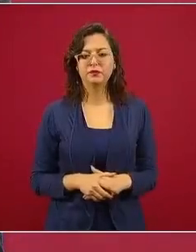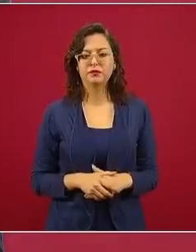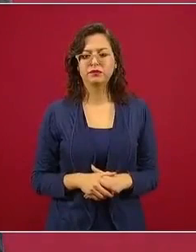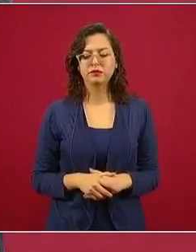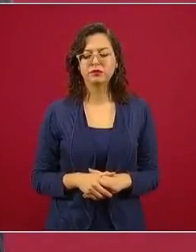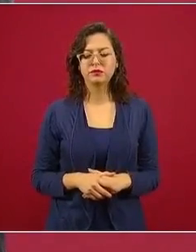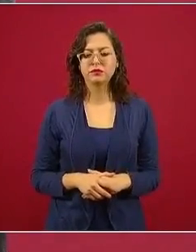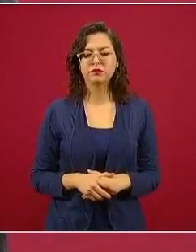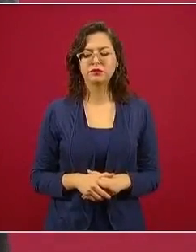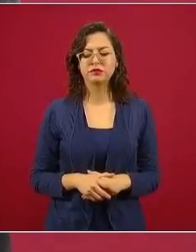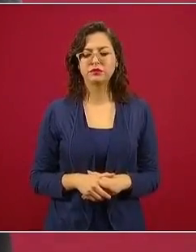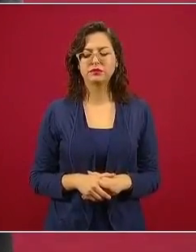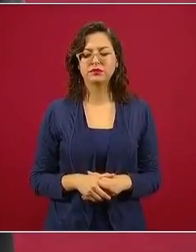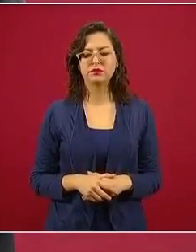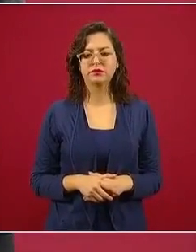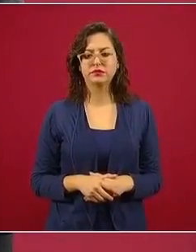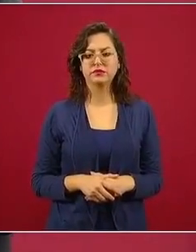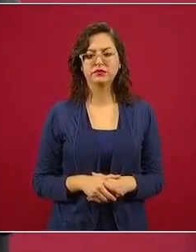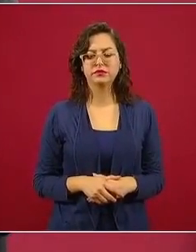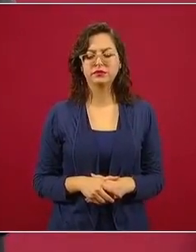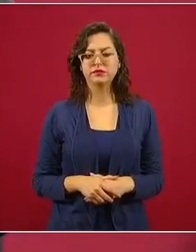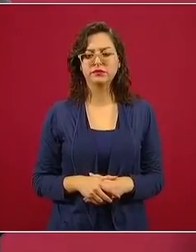presuntos delincuentes.